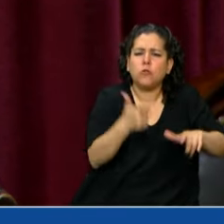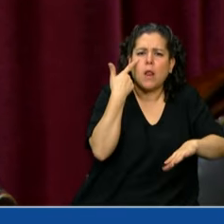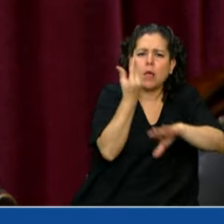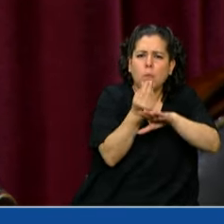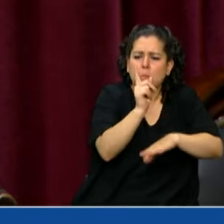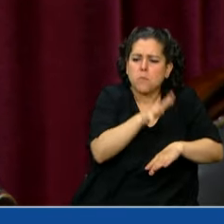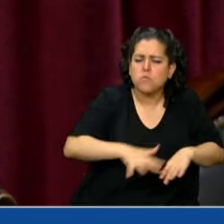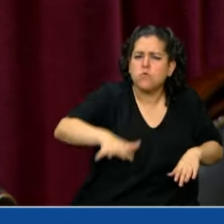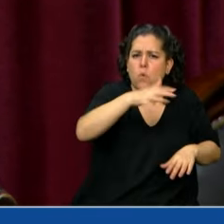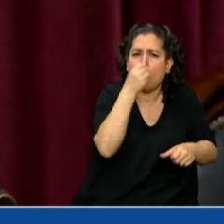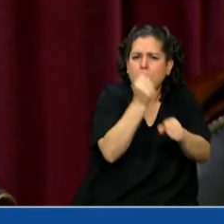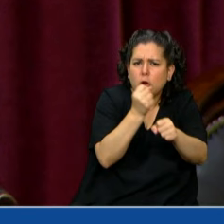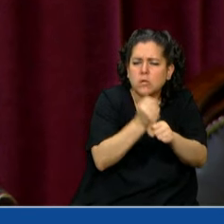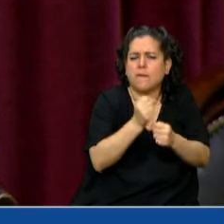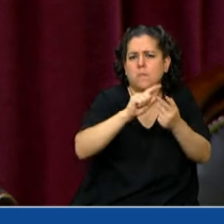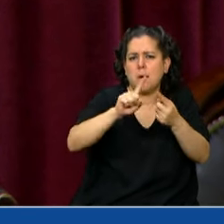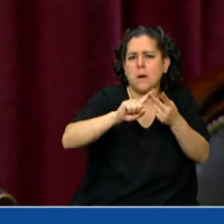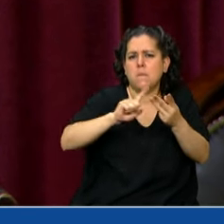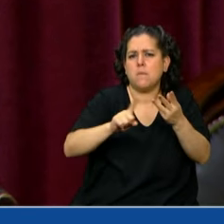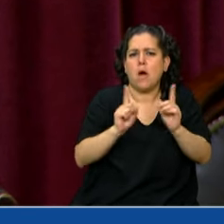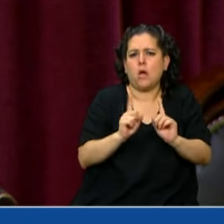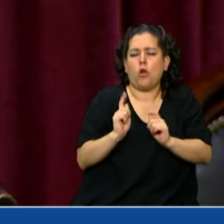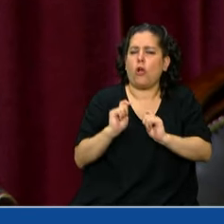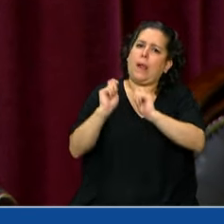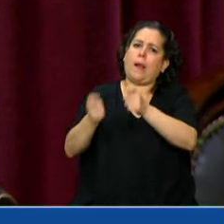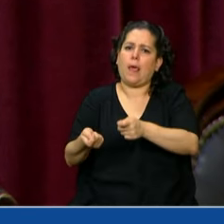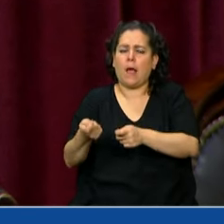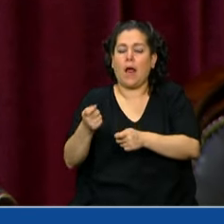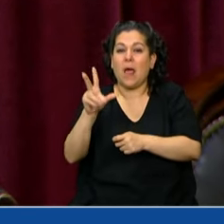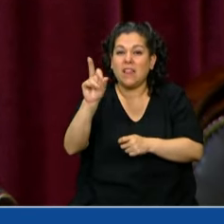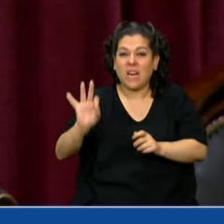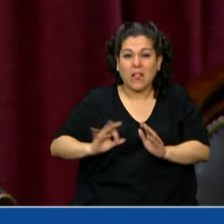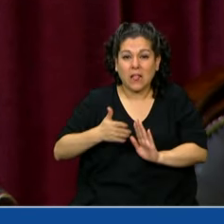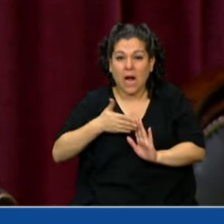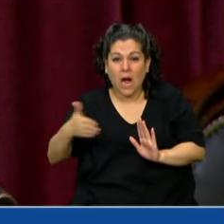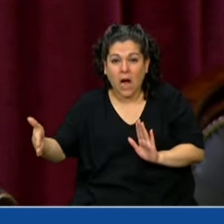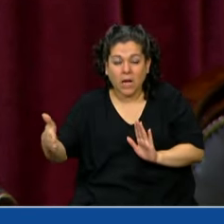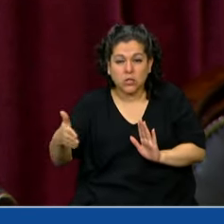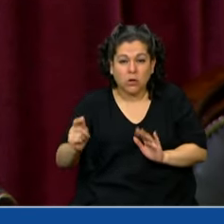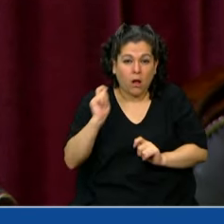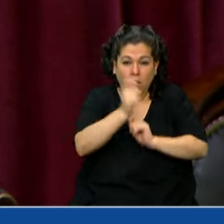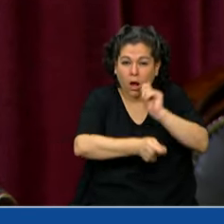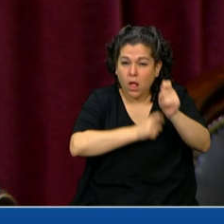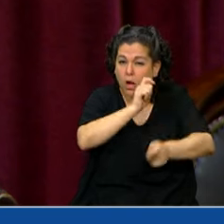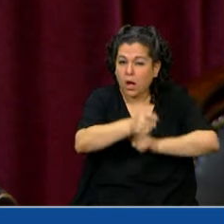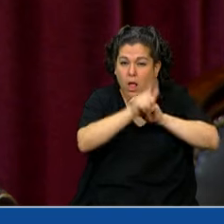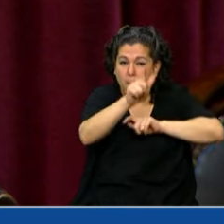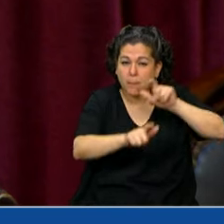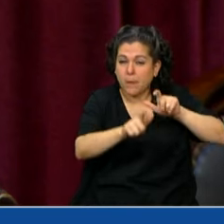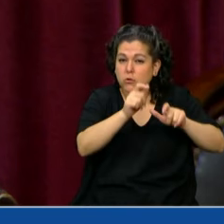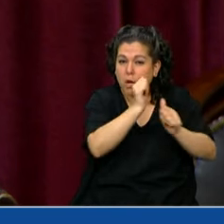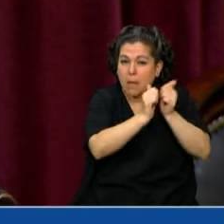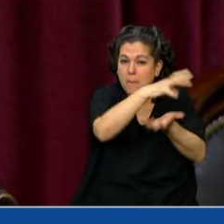esté puesta en función de entregarle por 30 años enormes beneficios a las